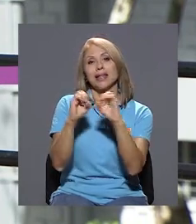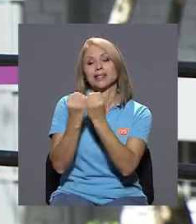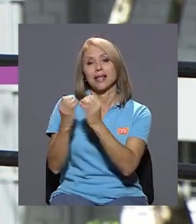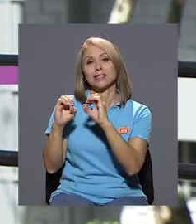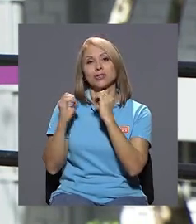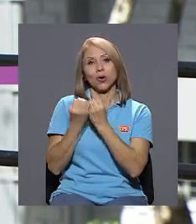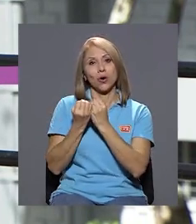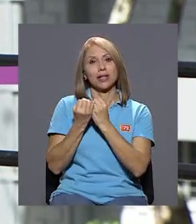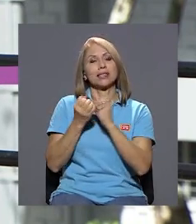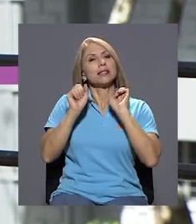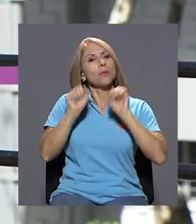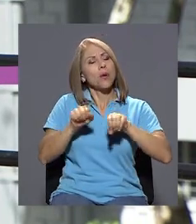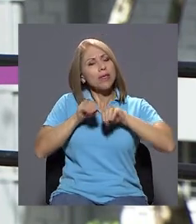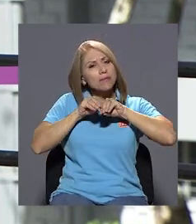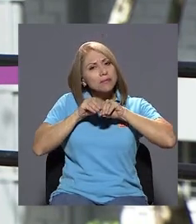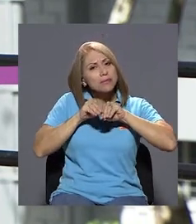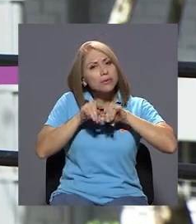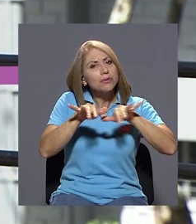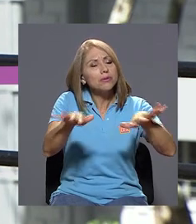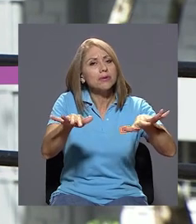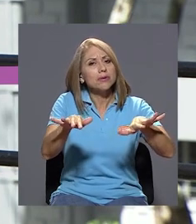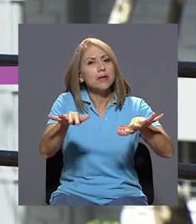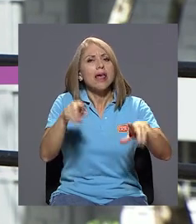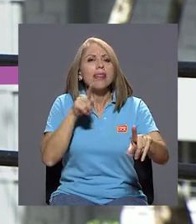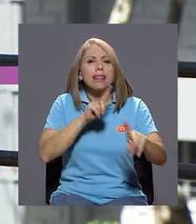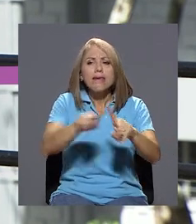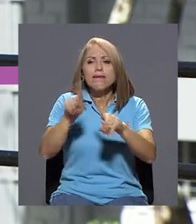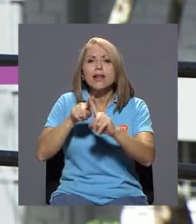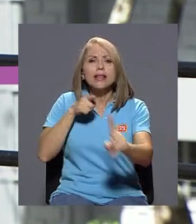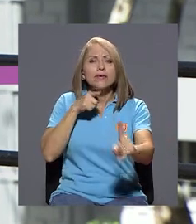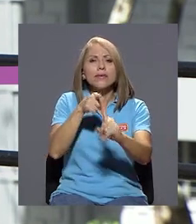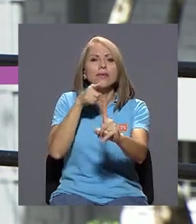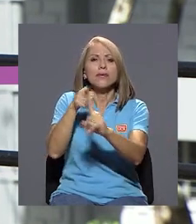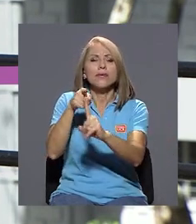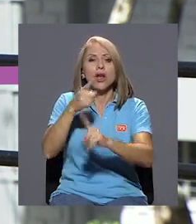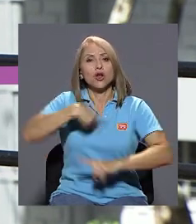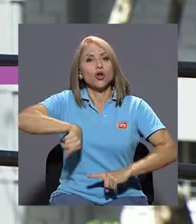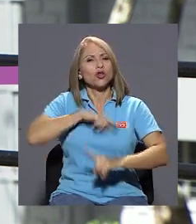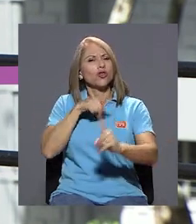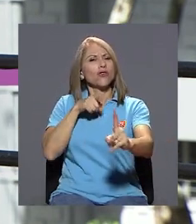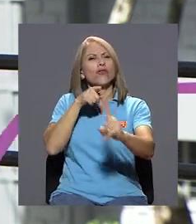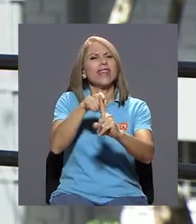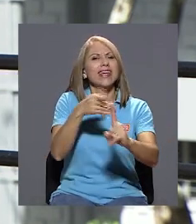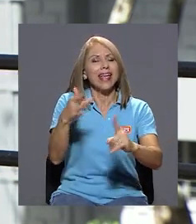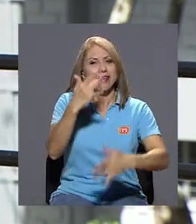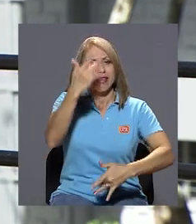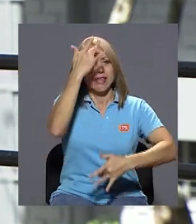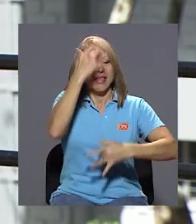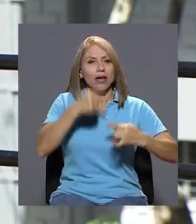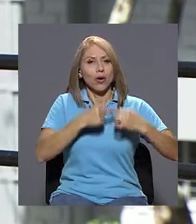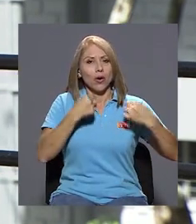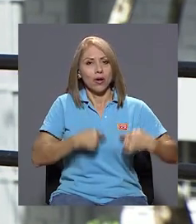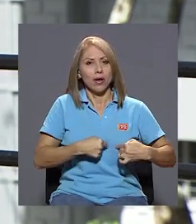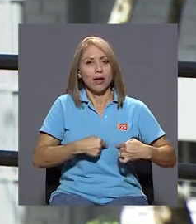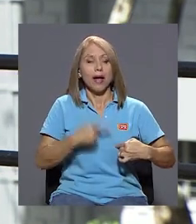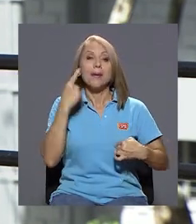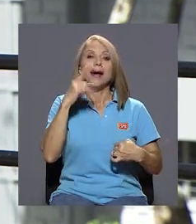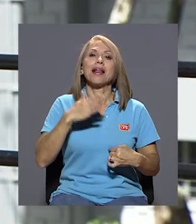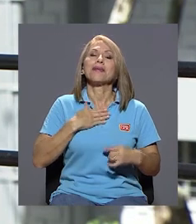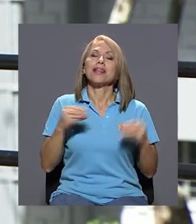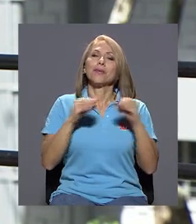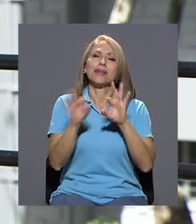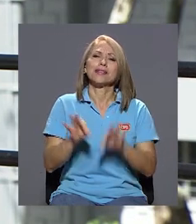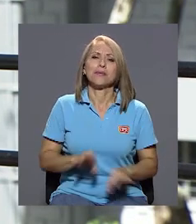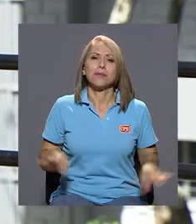las organizaciones es que se levanta la voz sobre cada una de sus fines, en nuestro caso las cardiopatías congénitas. Entonces, para mí, lo